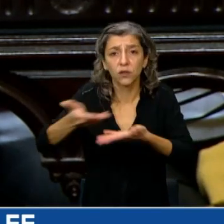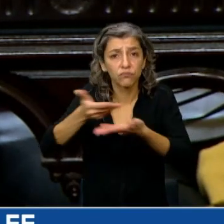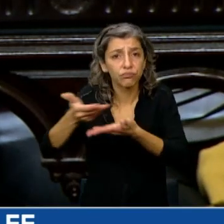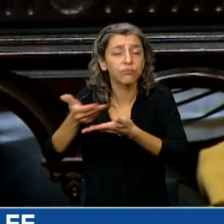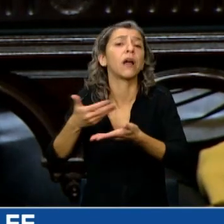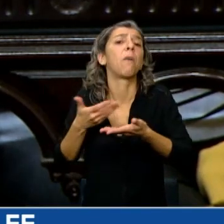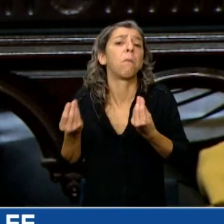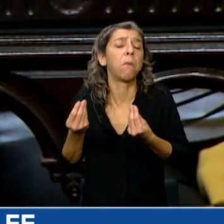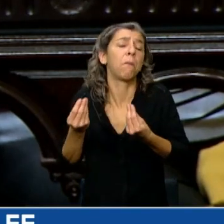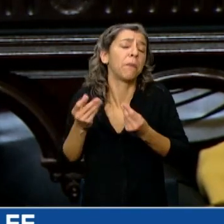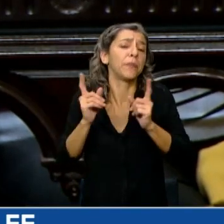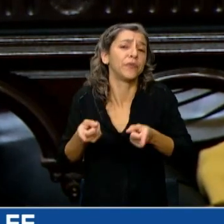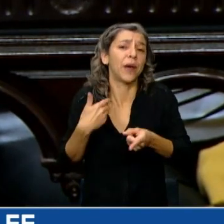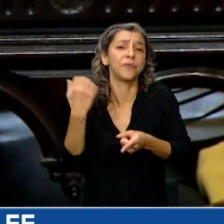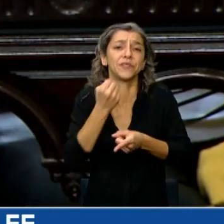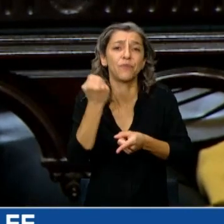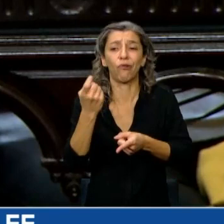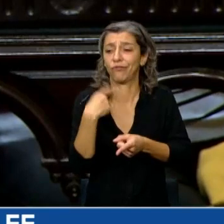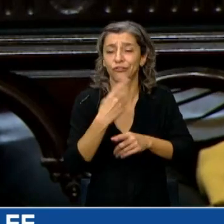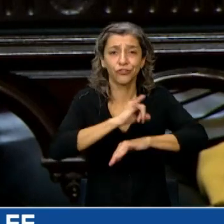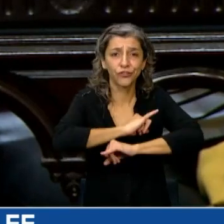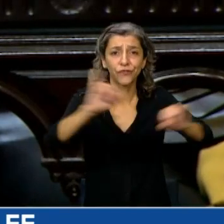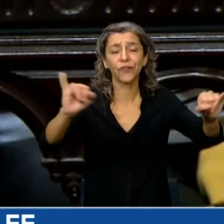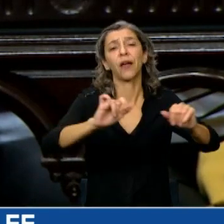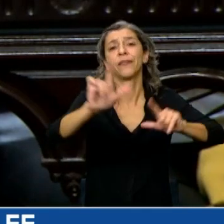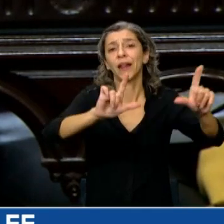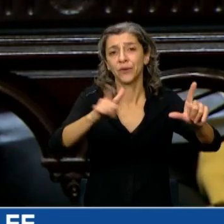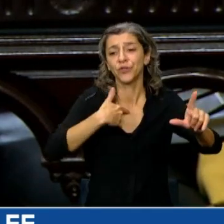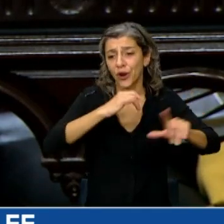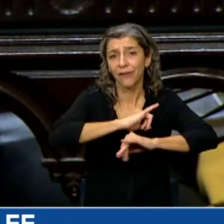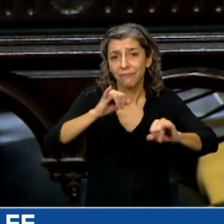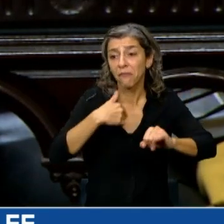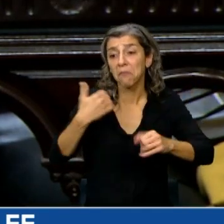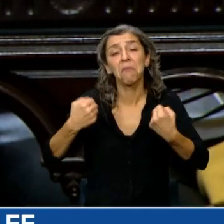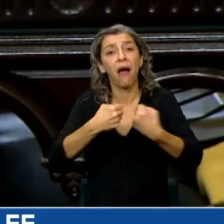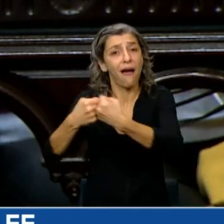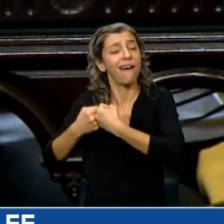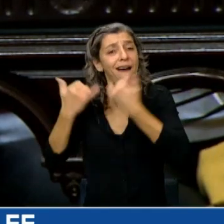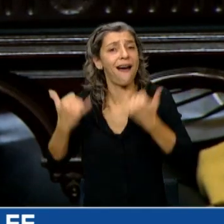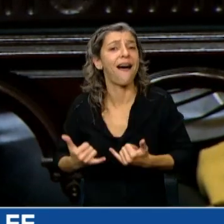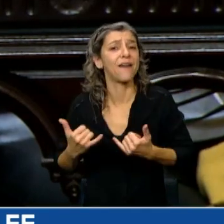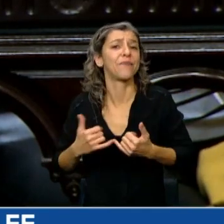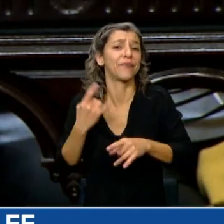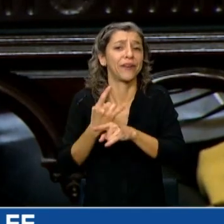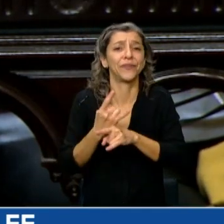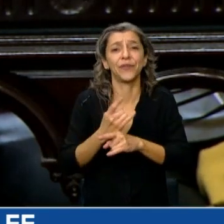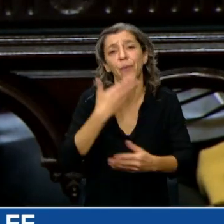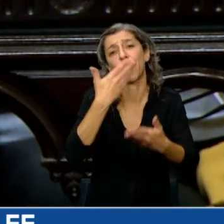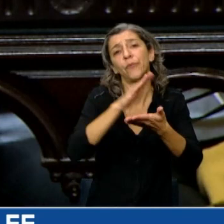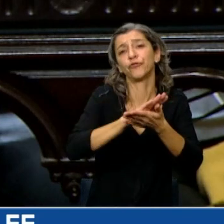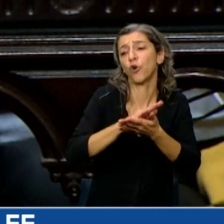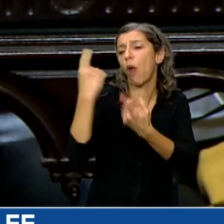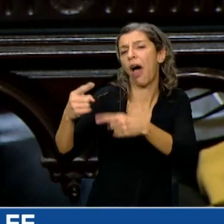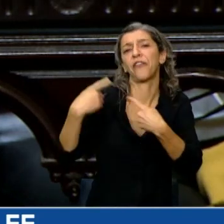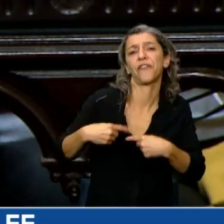de comunicación son siempre la diferencia, las divergencias, y no hacemos para nada difusión de